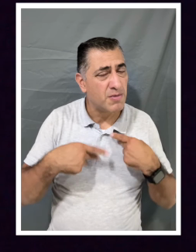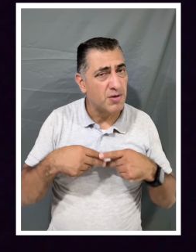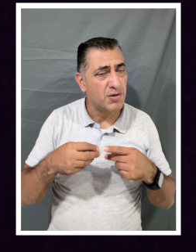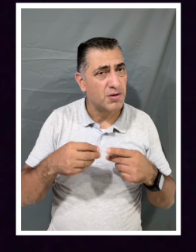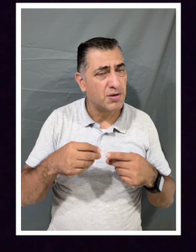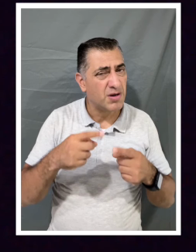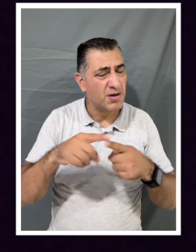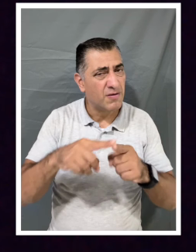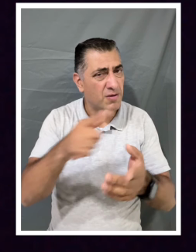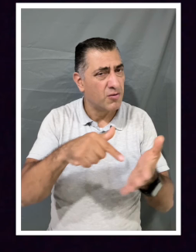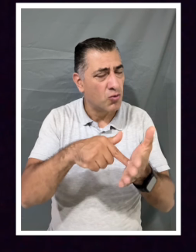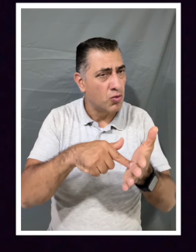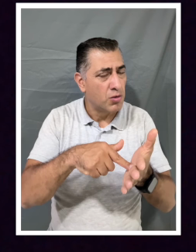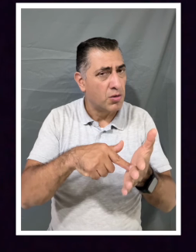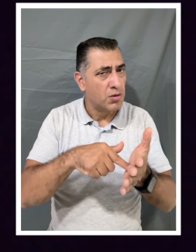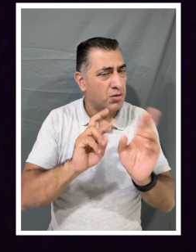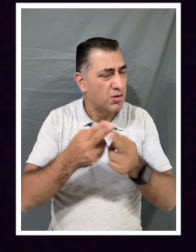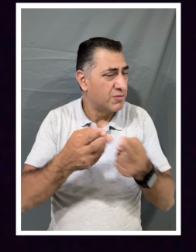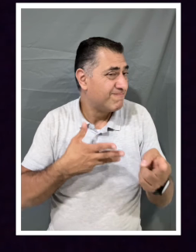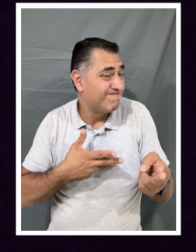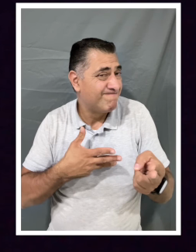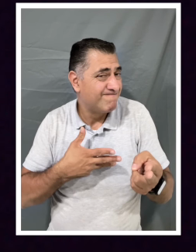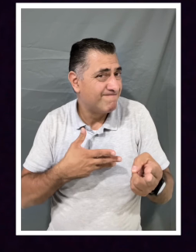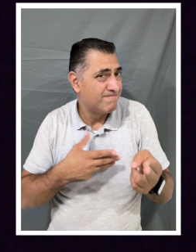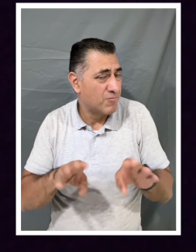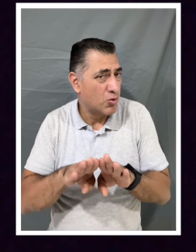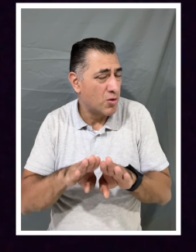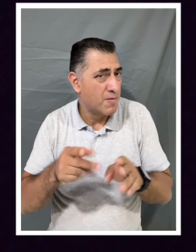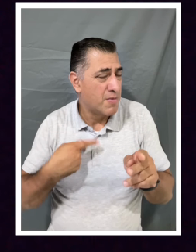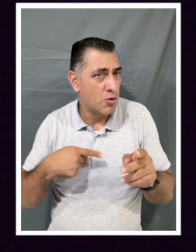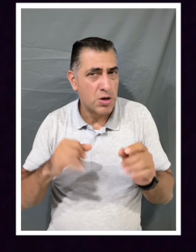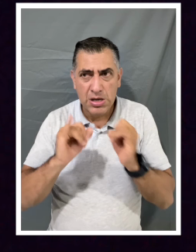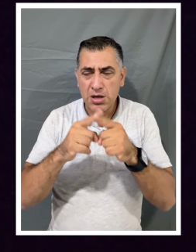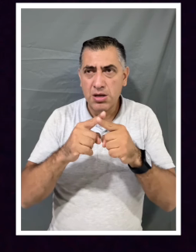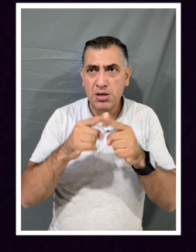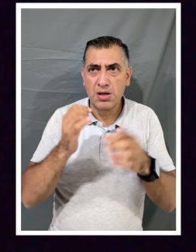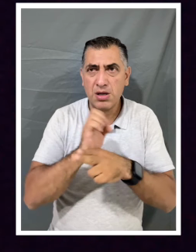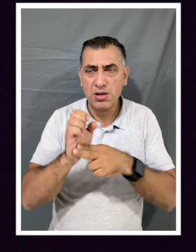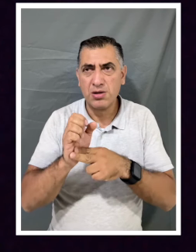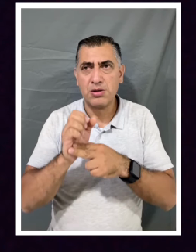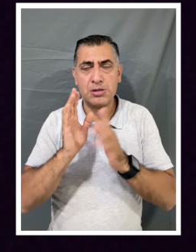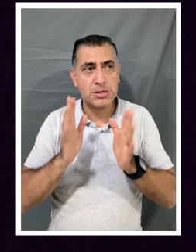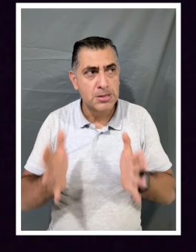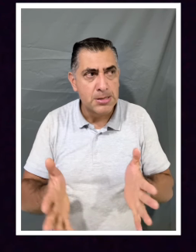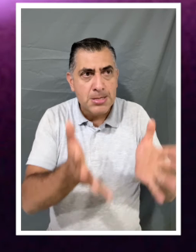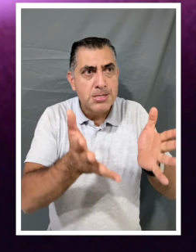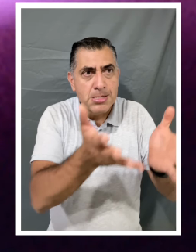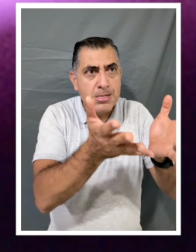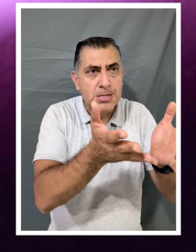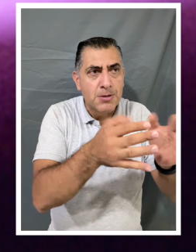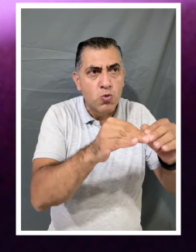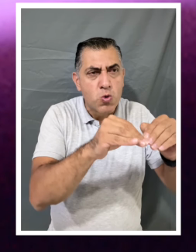distintos desayunos o grupos pequeños o reuniones que tengas con gente de la iglesia entonces ya está siendo un agente de